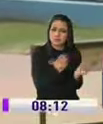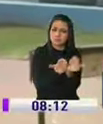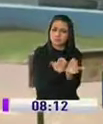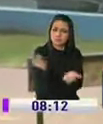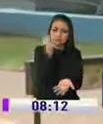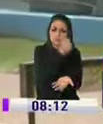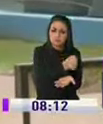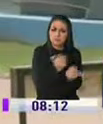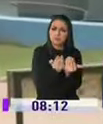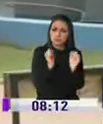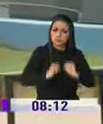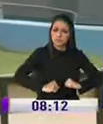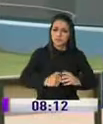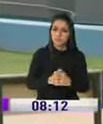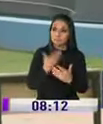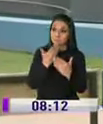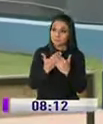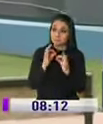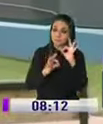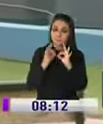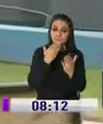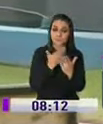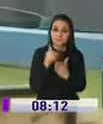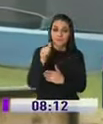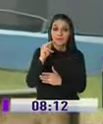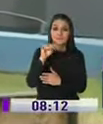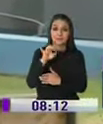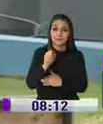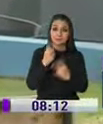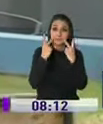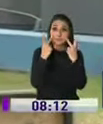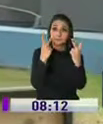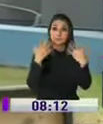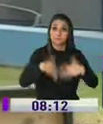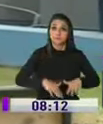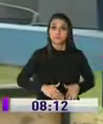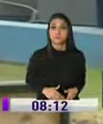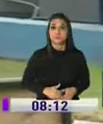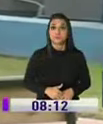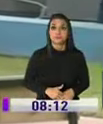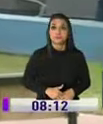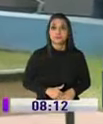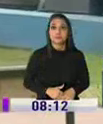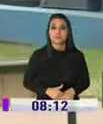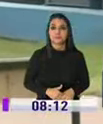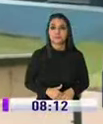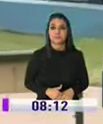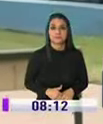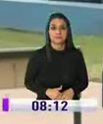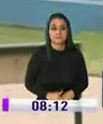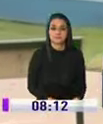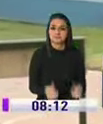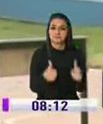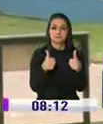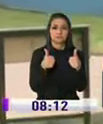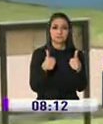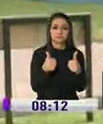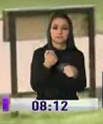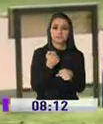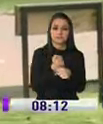eso. Perfecto, muchísimas gracias, Andrés. Ahí lo tienen, amigos televidentes. Realmente muy buena la intervención que hace el municipio,